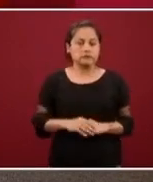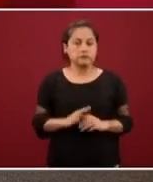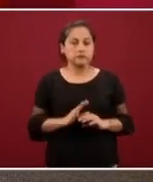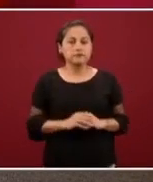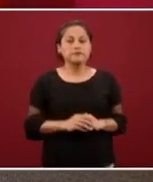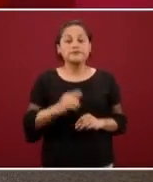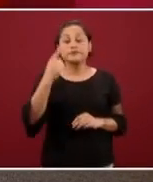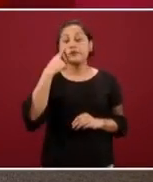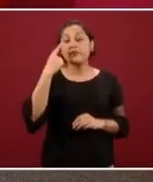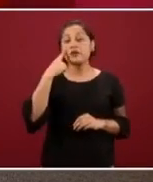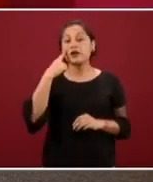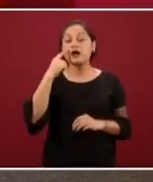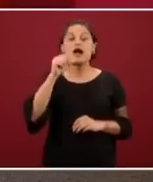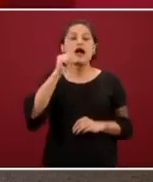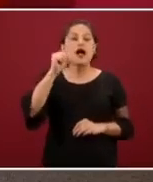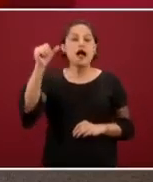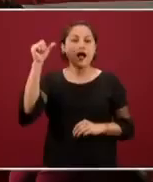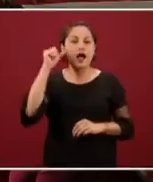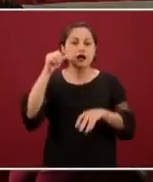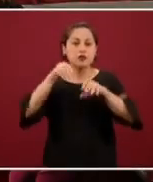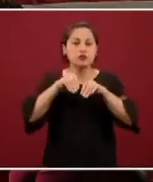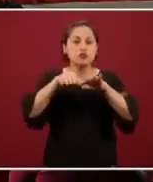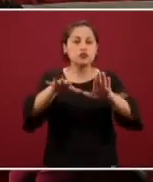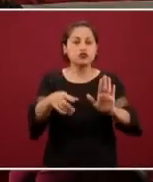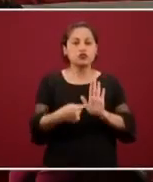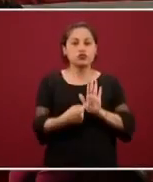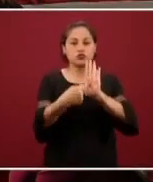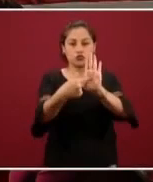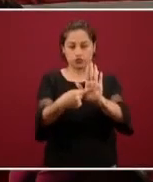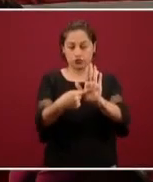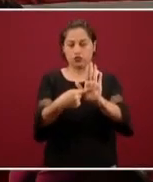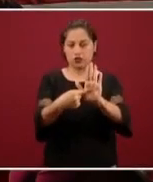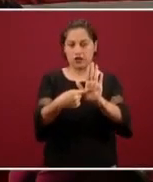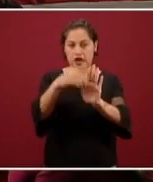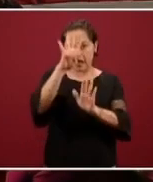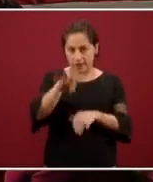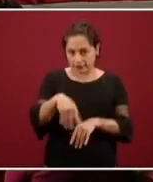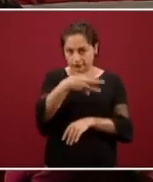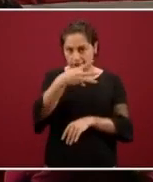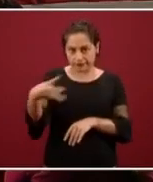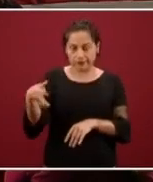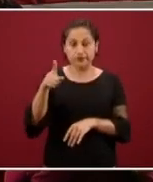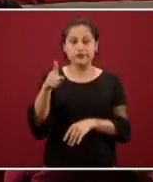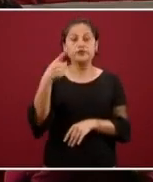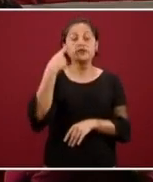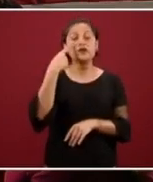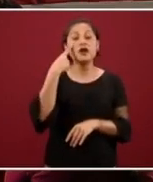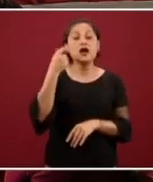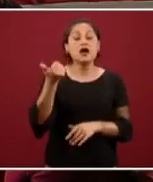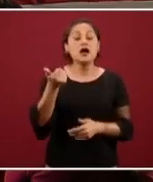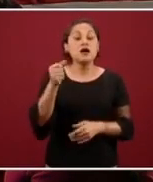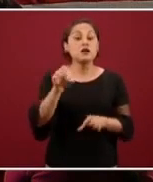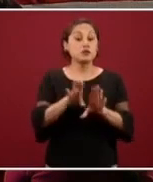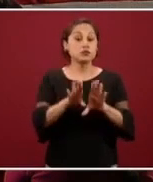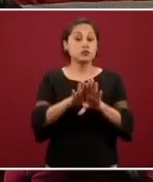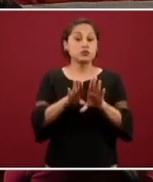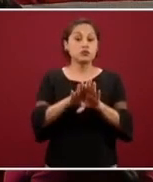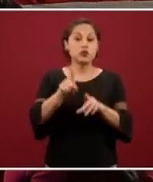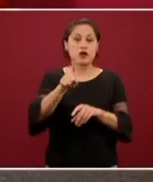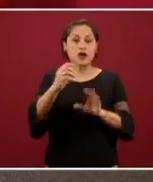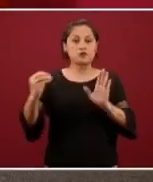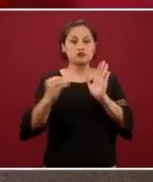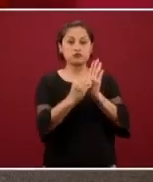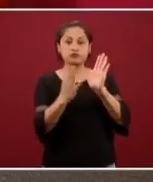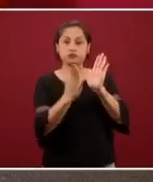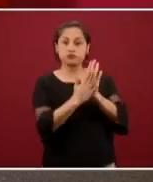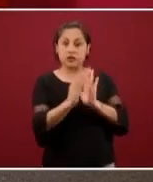tabla, el día de ayer se publicó precisamente esta información en el que pues aparece como tal justo el 0 porque se trata